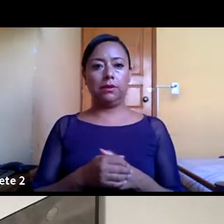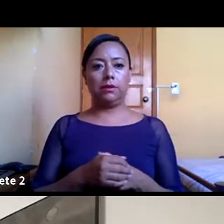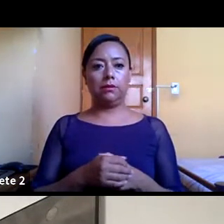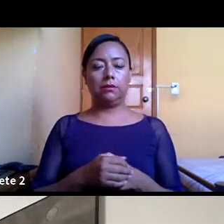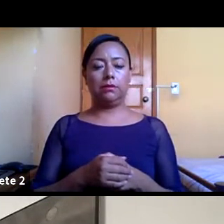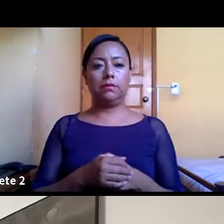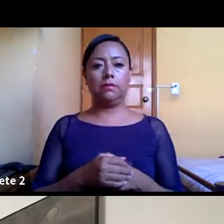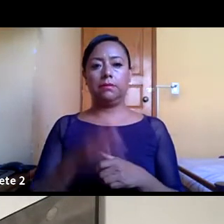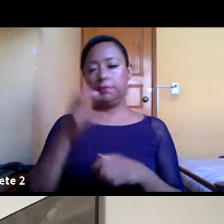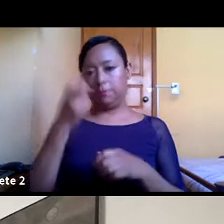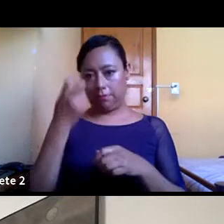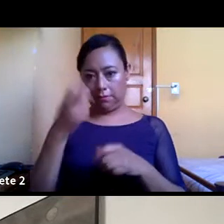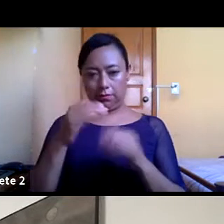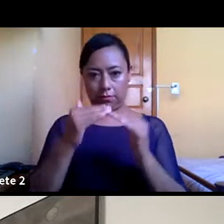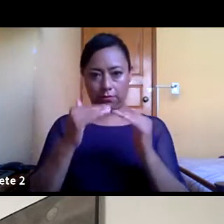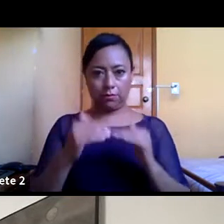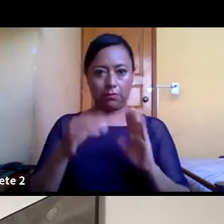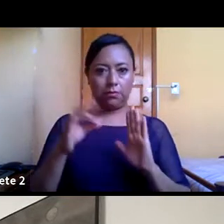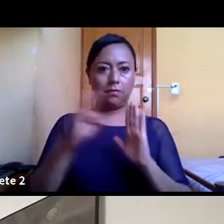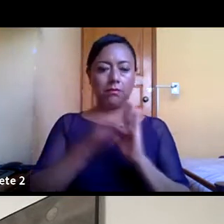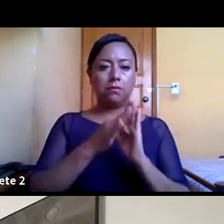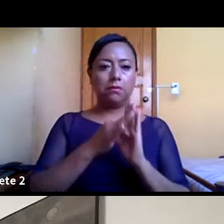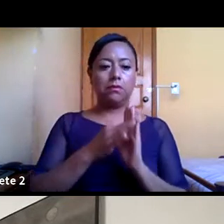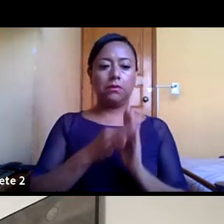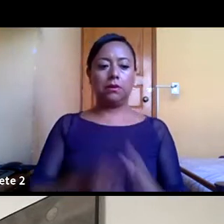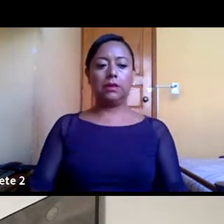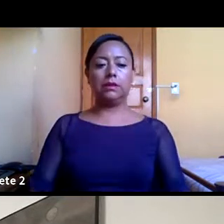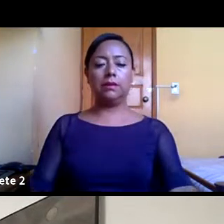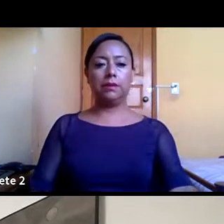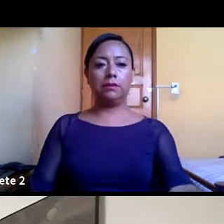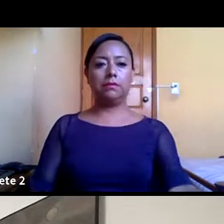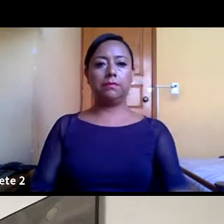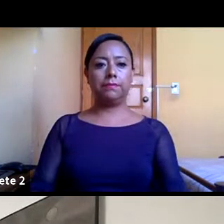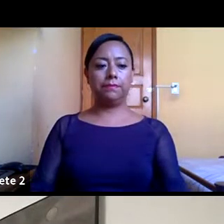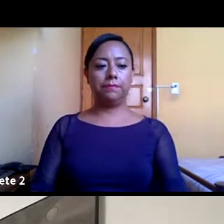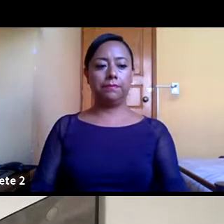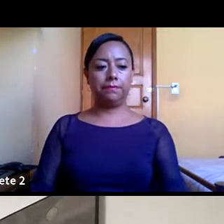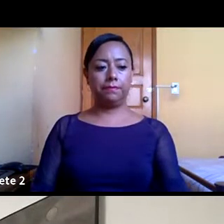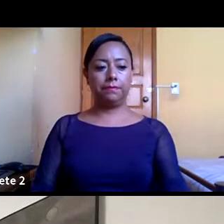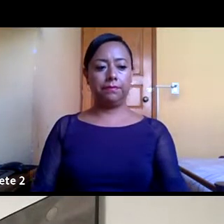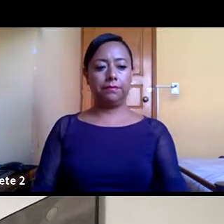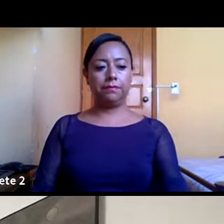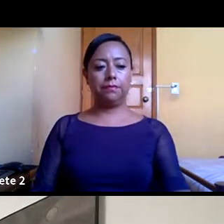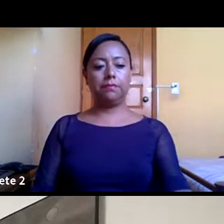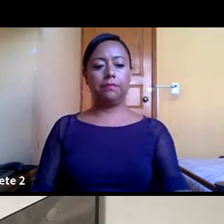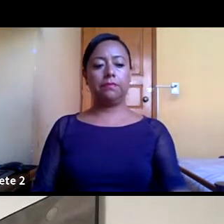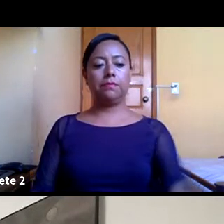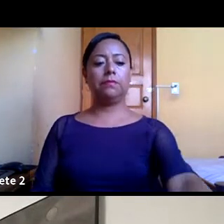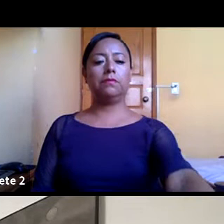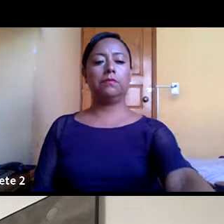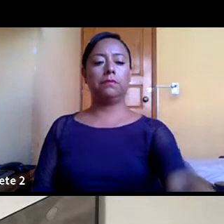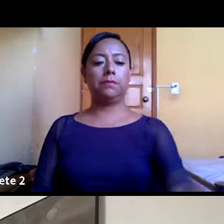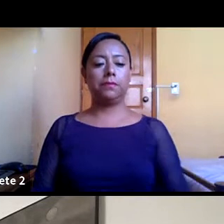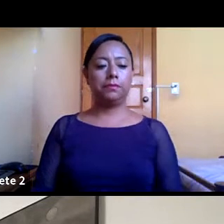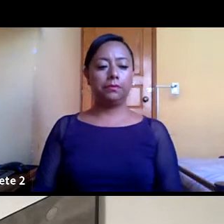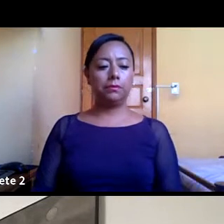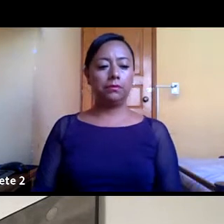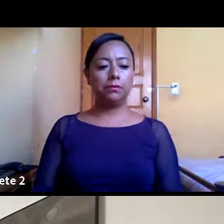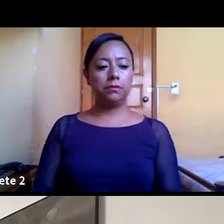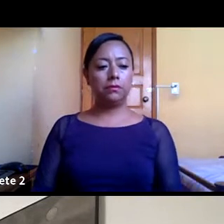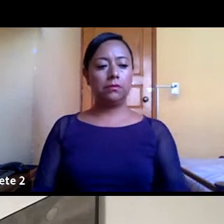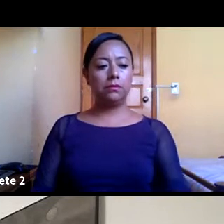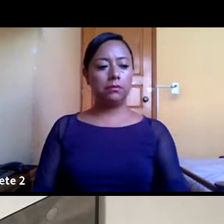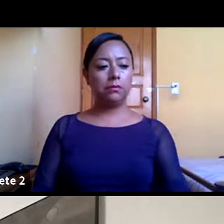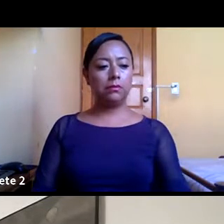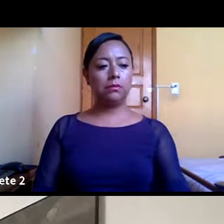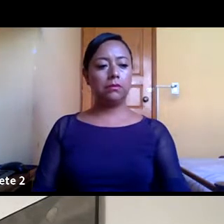el siguiente. Cierto, cierto. Listo. Sí, de acuerdo, para poner el de la comisión para realizar mesas de